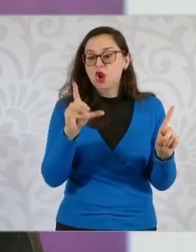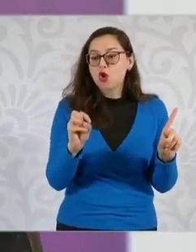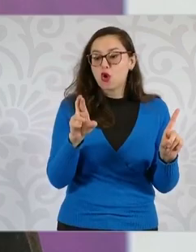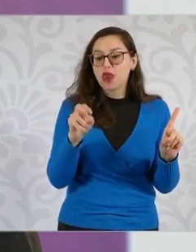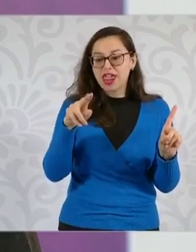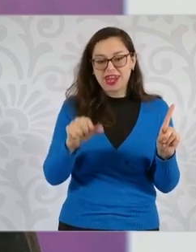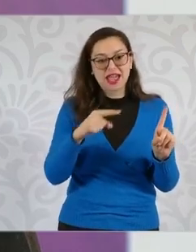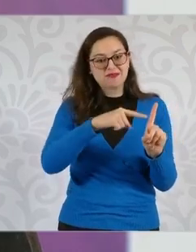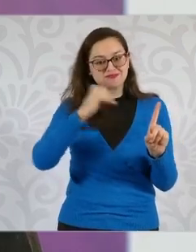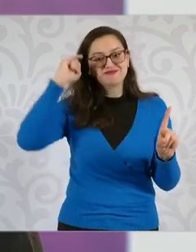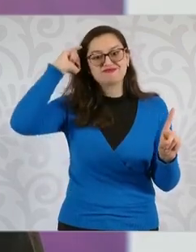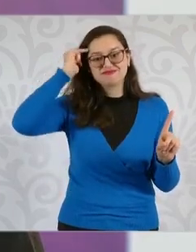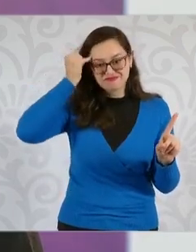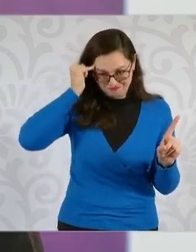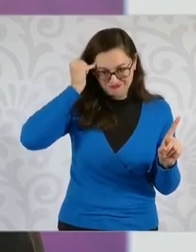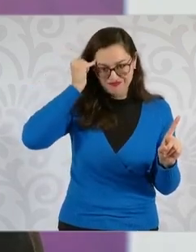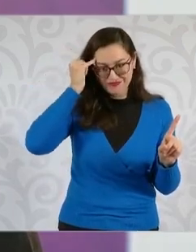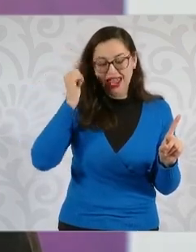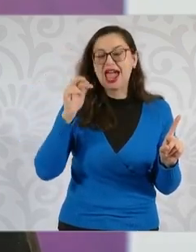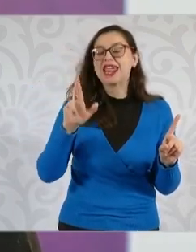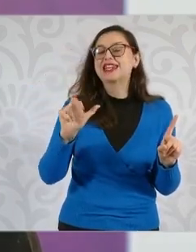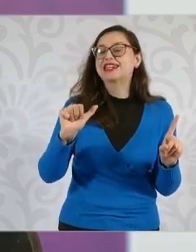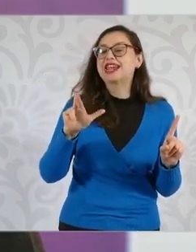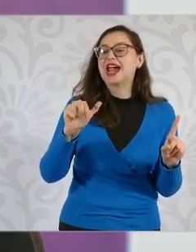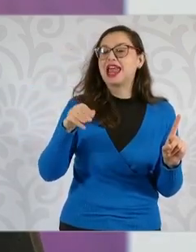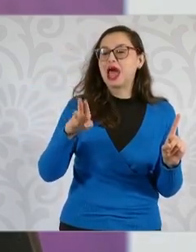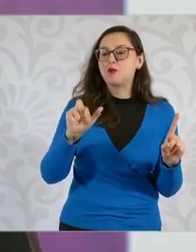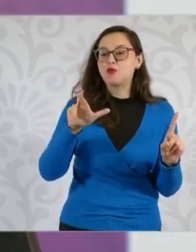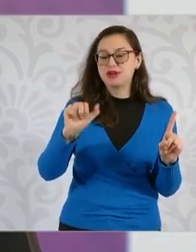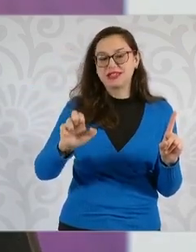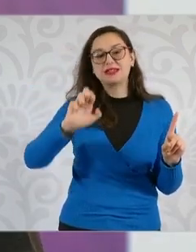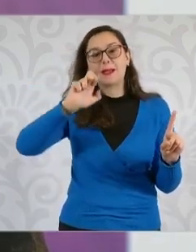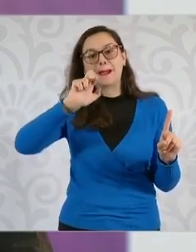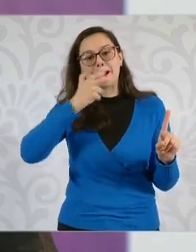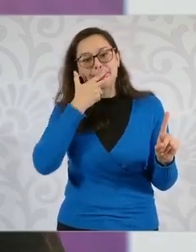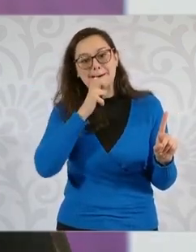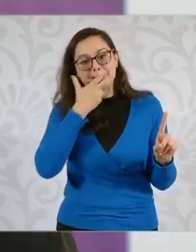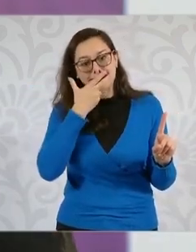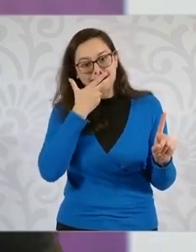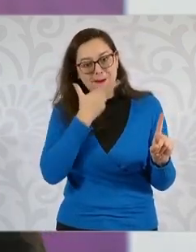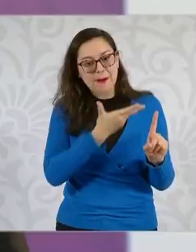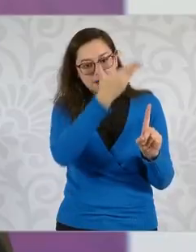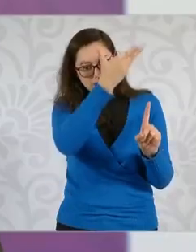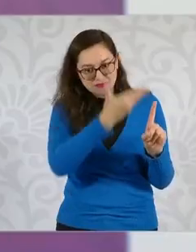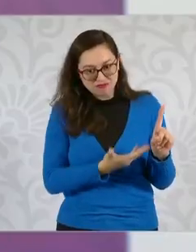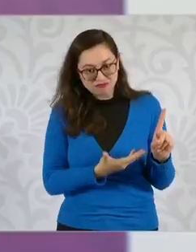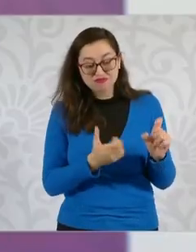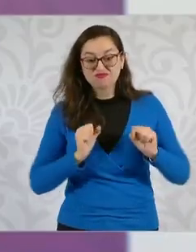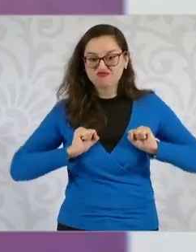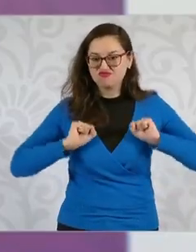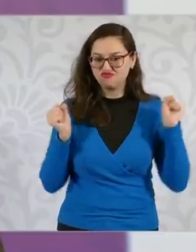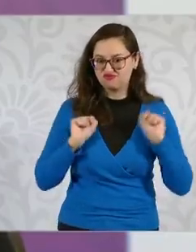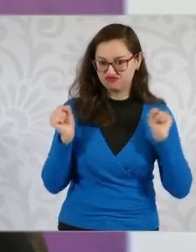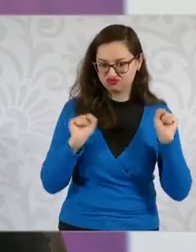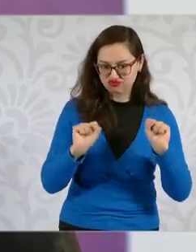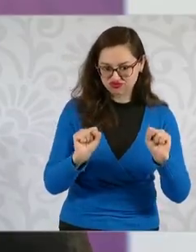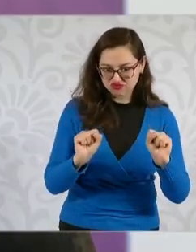del municipio de Huichocha del estado de Chihuahua como ustedes verán